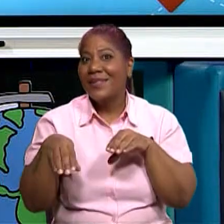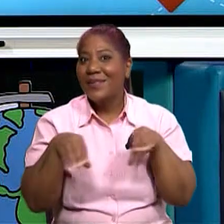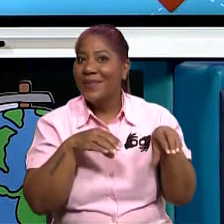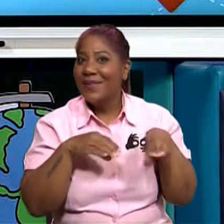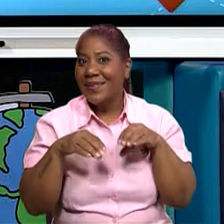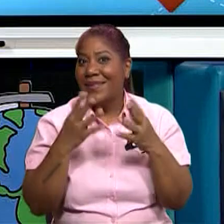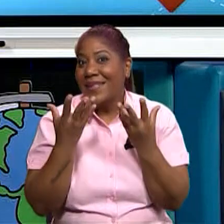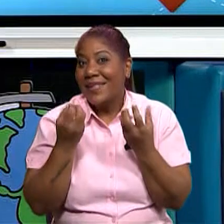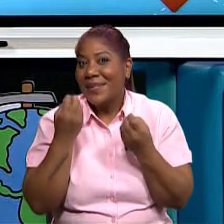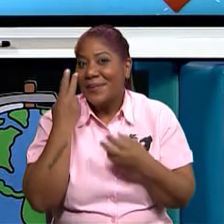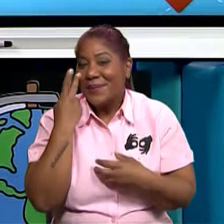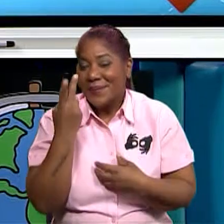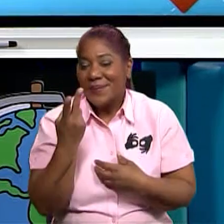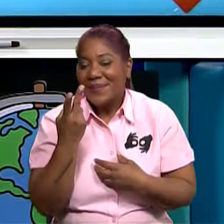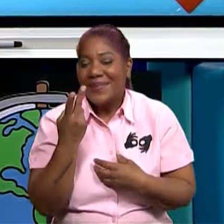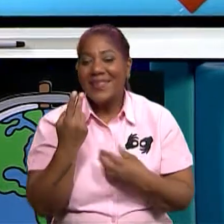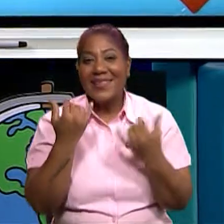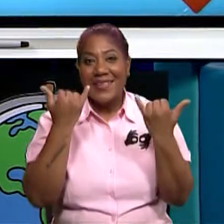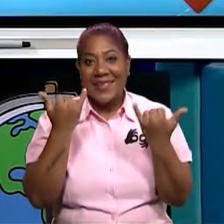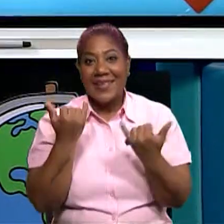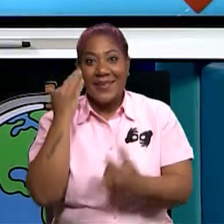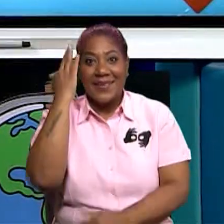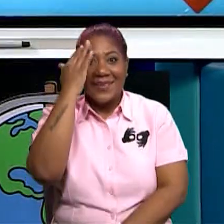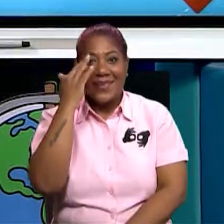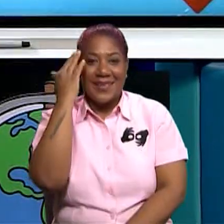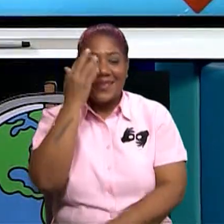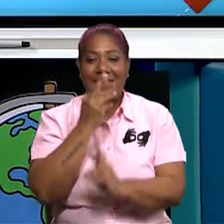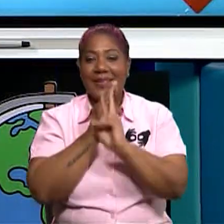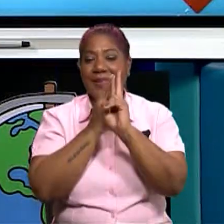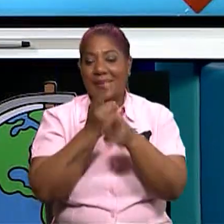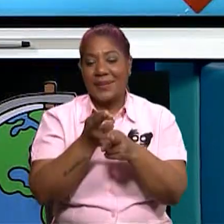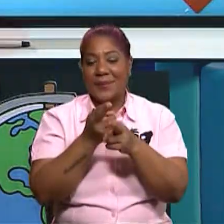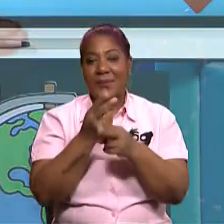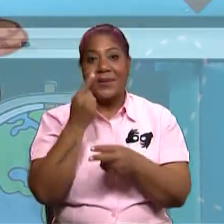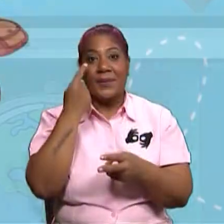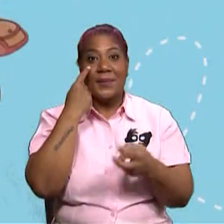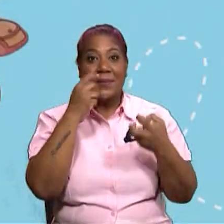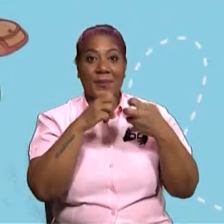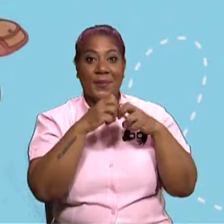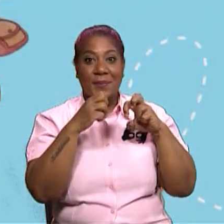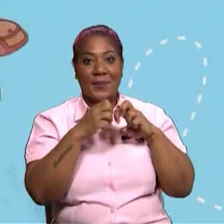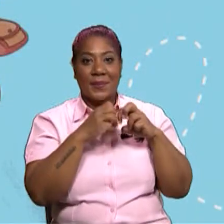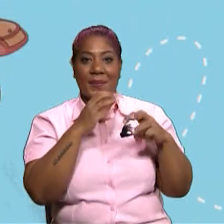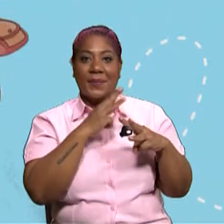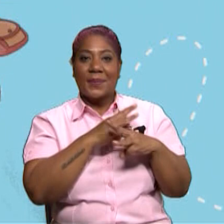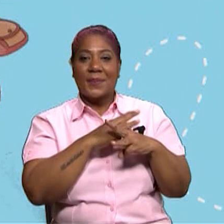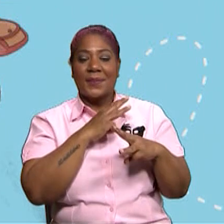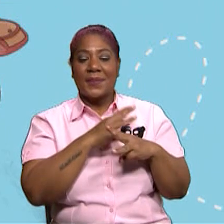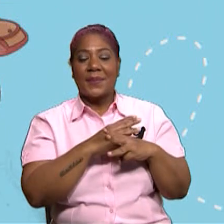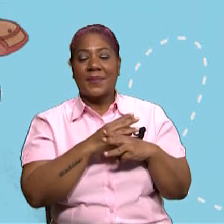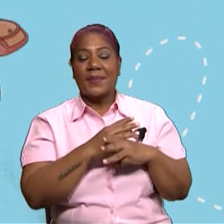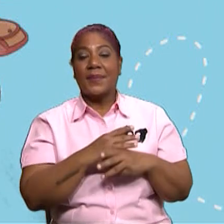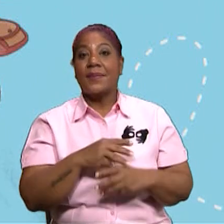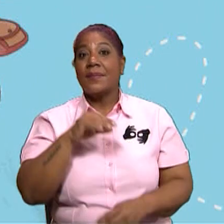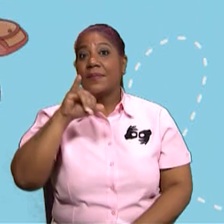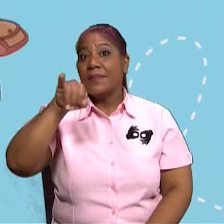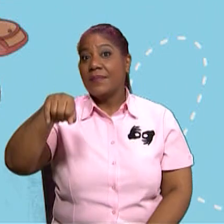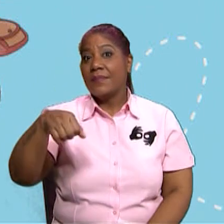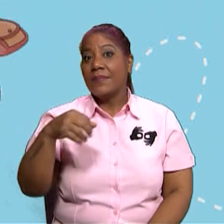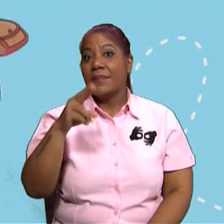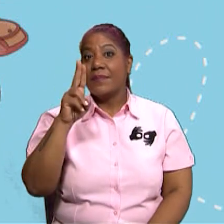listos para analizar y solucionar la siguiente situación. Observen con mucha atención porque Juan tiene